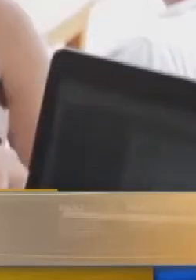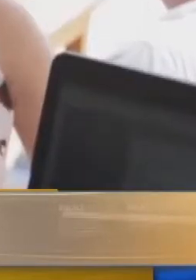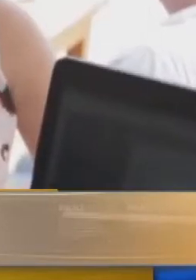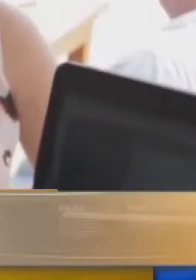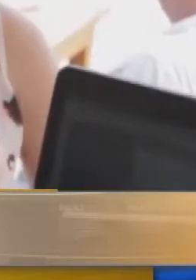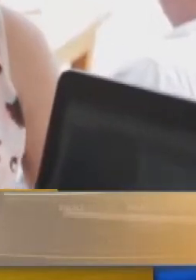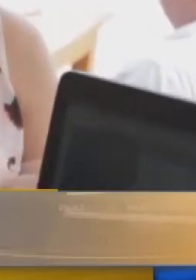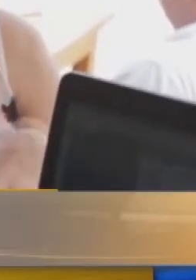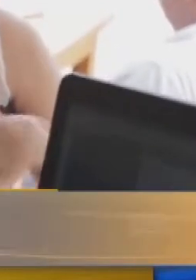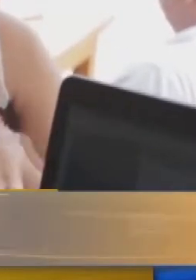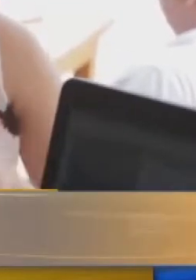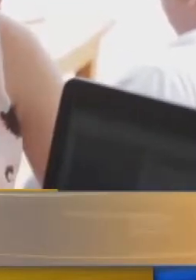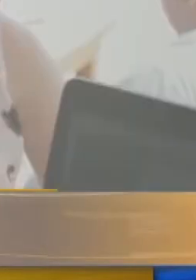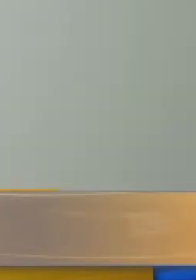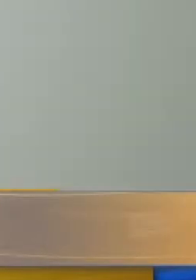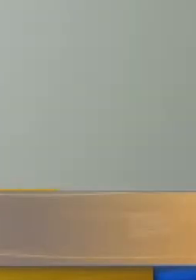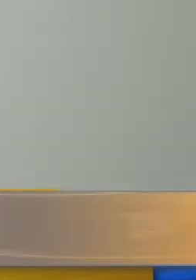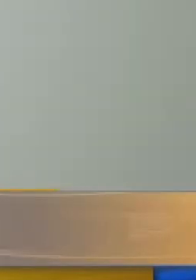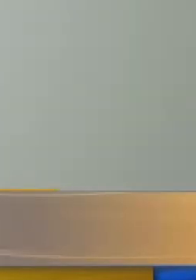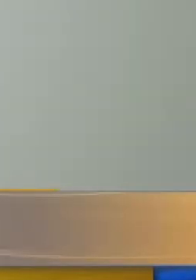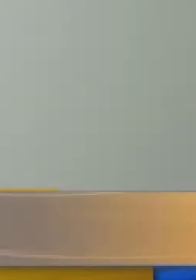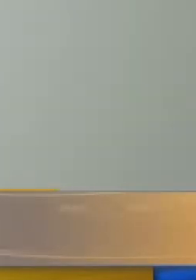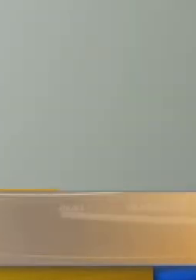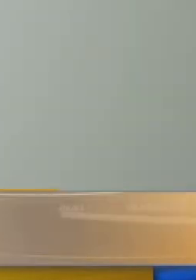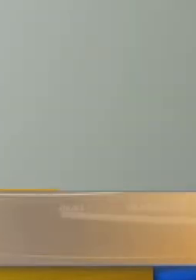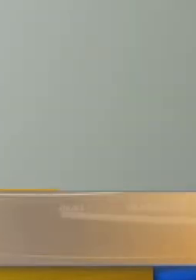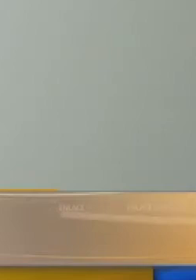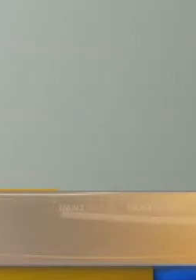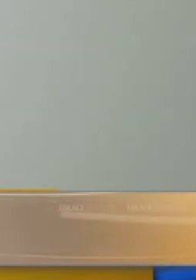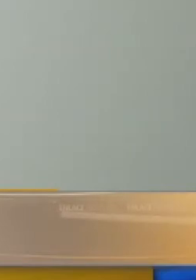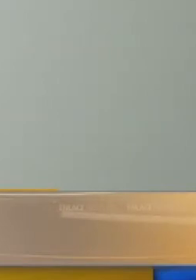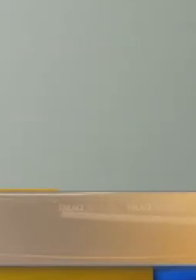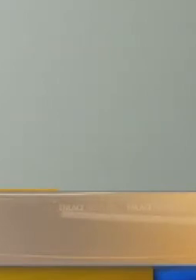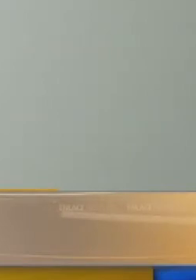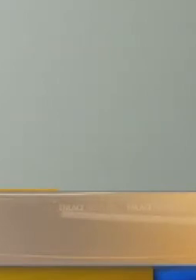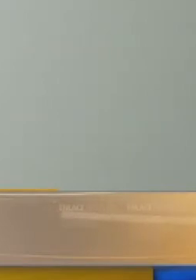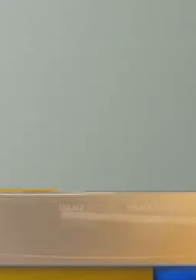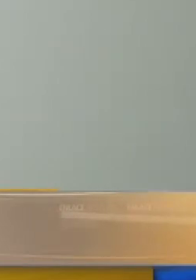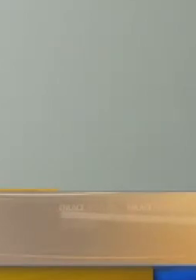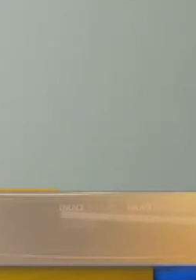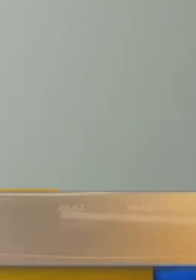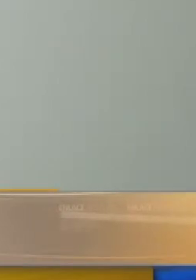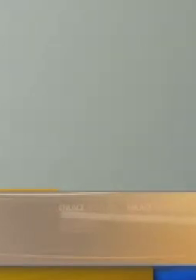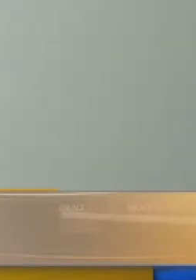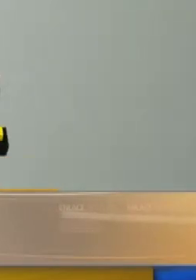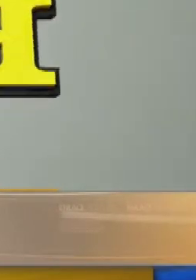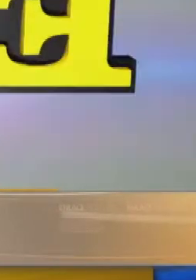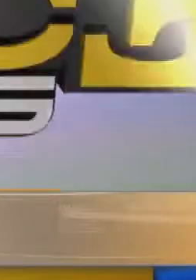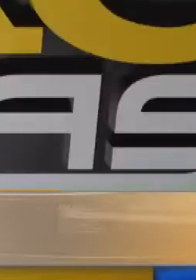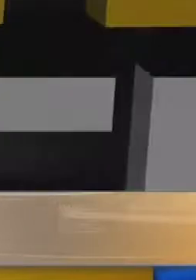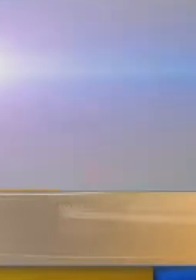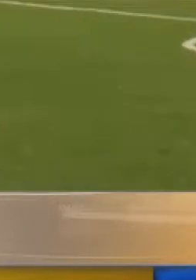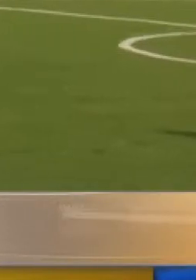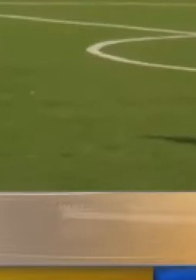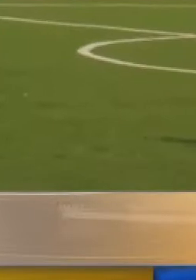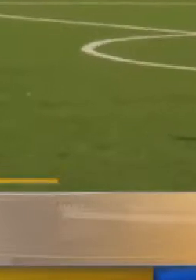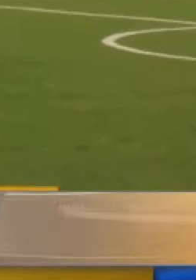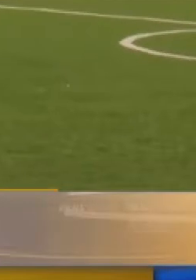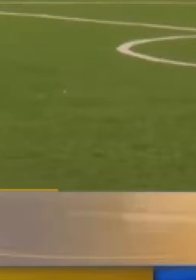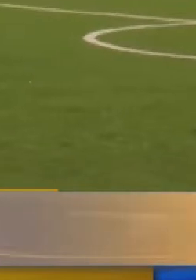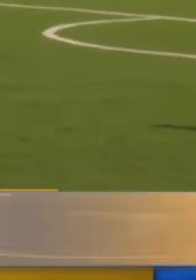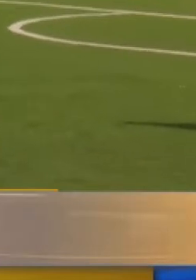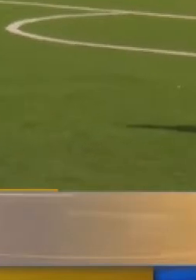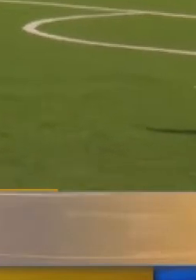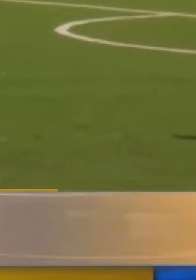viernes. Los resultados de estas quejas de los ciudadanos serán dados a conocer a la Superintendencia Nacional de Salud. Y en